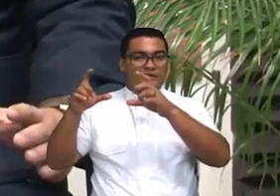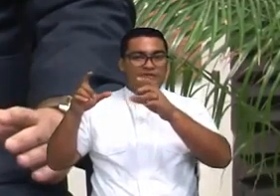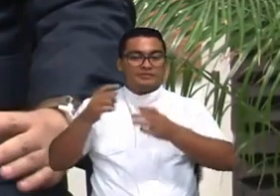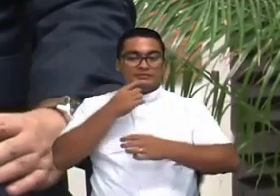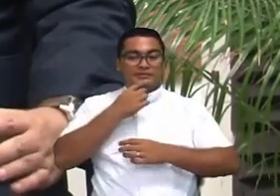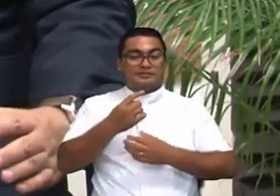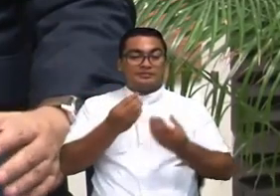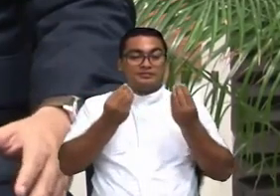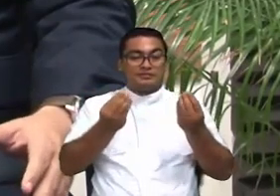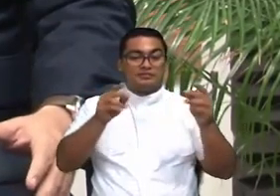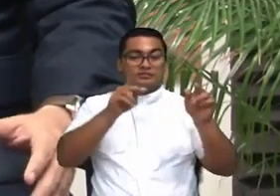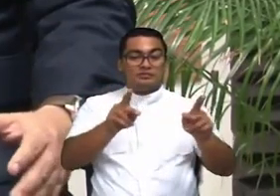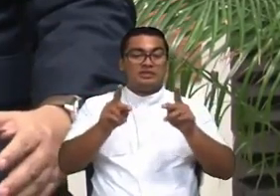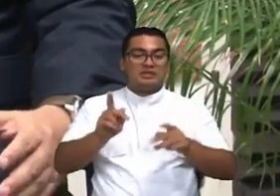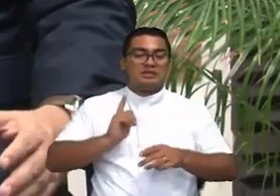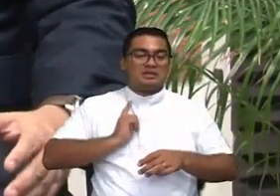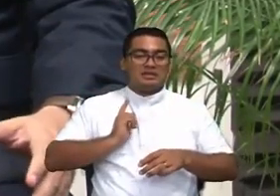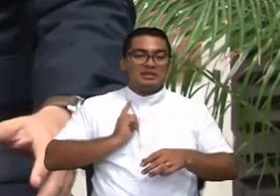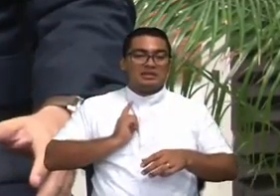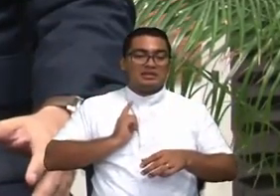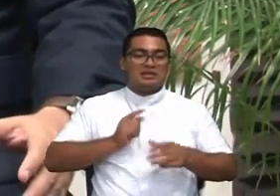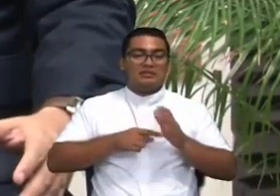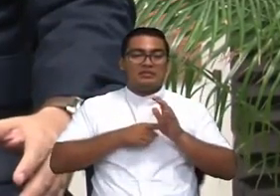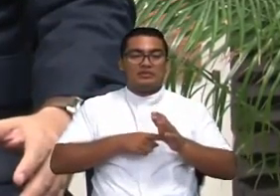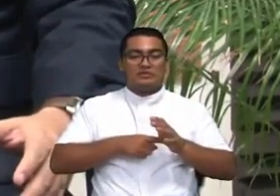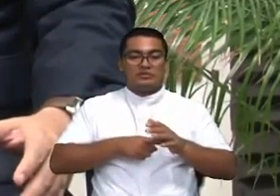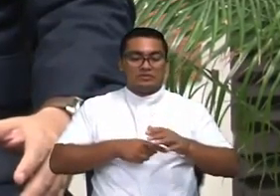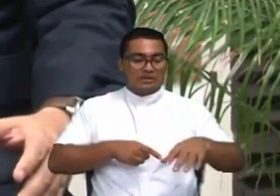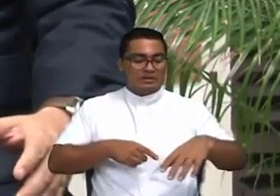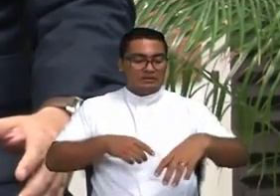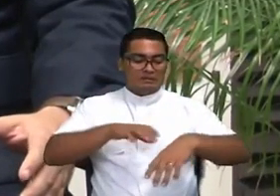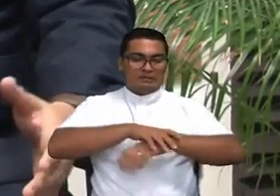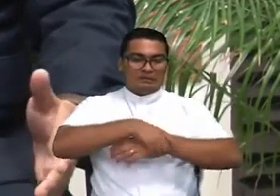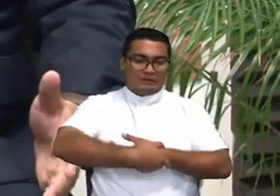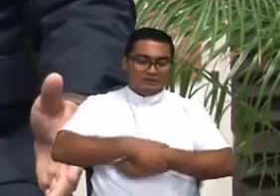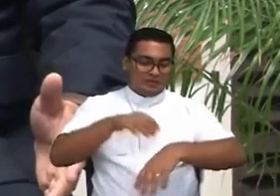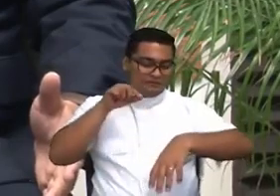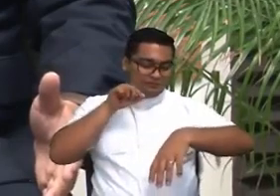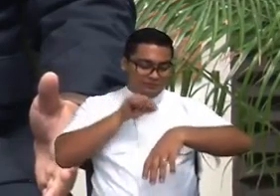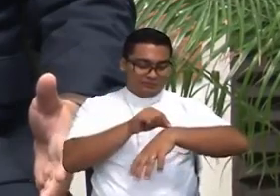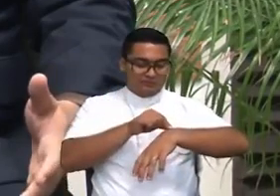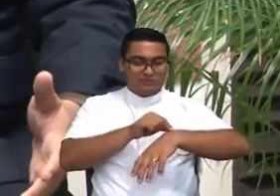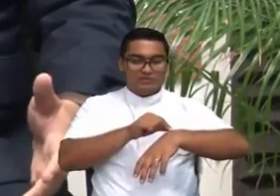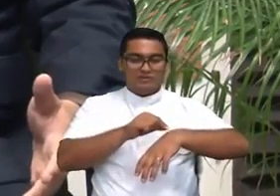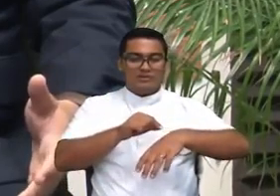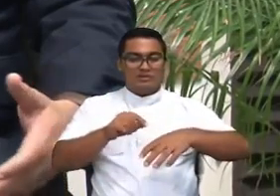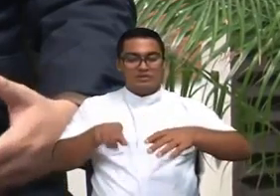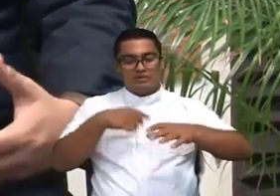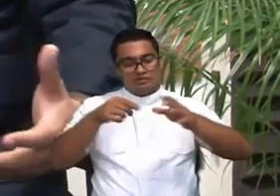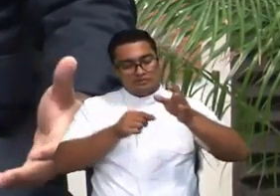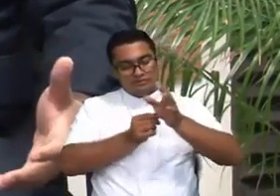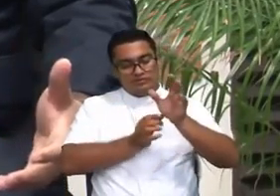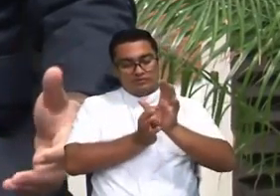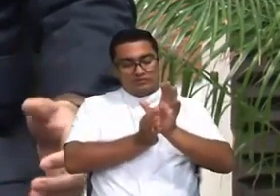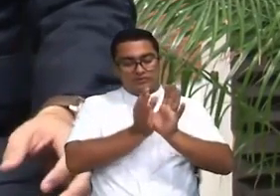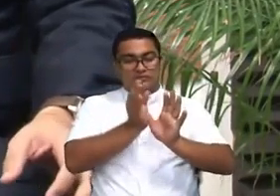los pacientes ortopédicos que tienen algún tipo de clavo o tienen barra, ya estos son de titanio, entonces